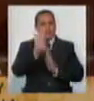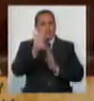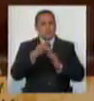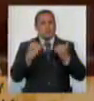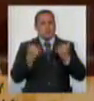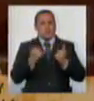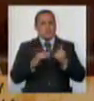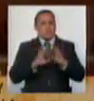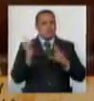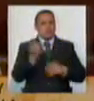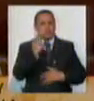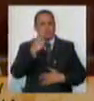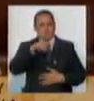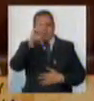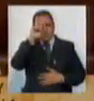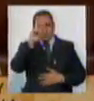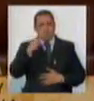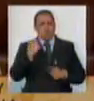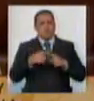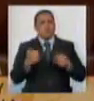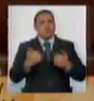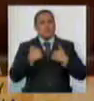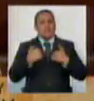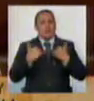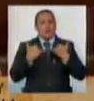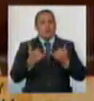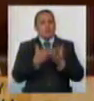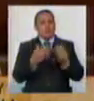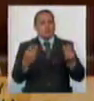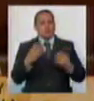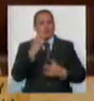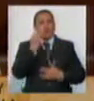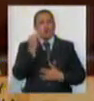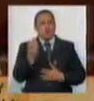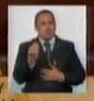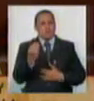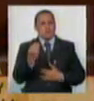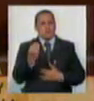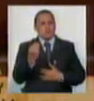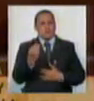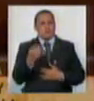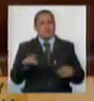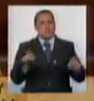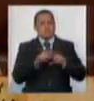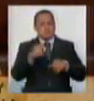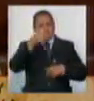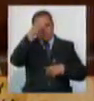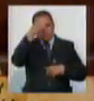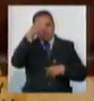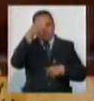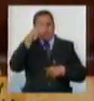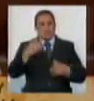y del desarrollo nacional. Contamos con nuestros jóvenes que le añaden talento,